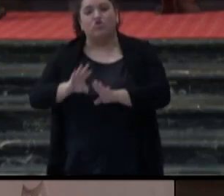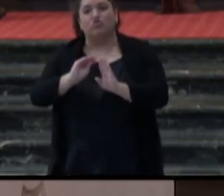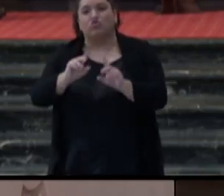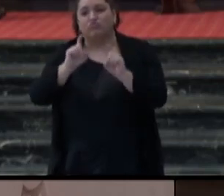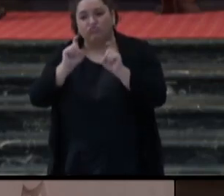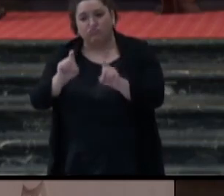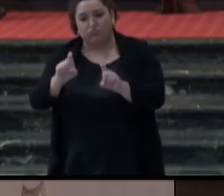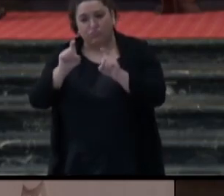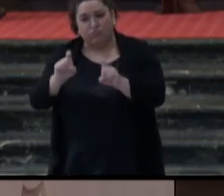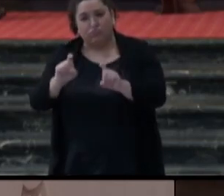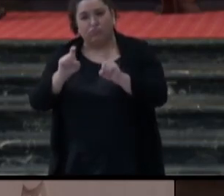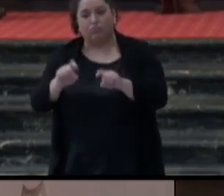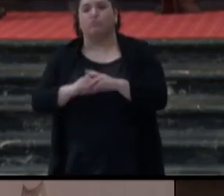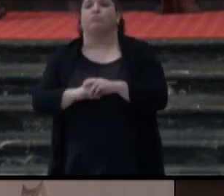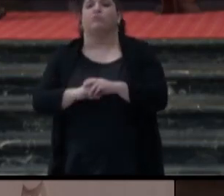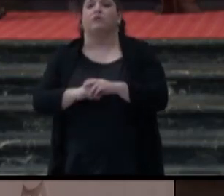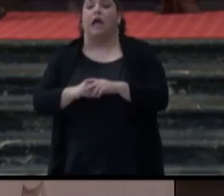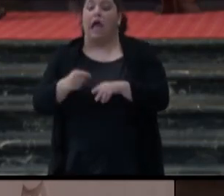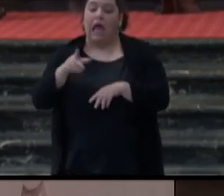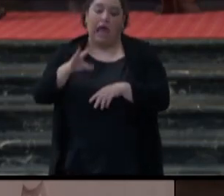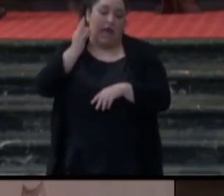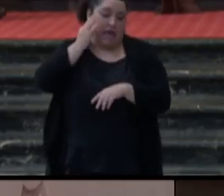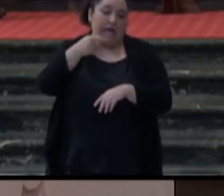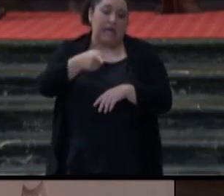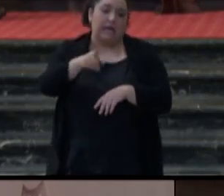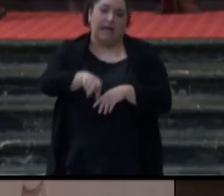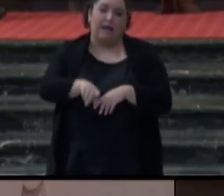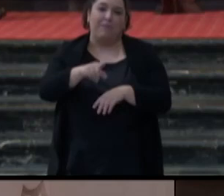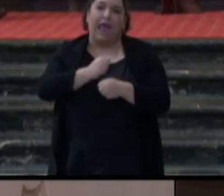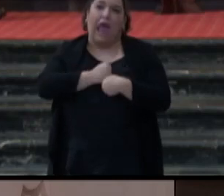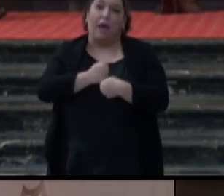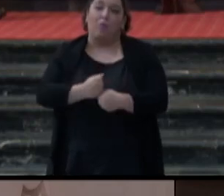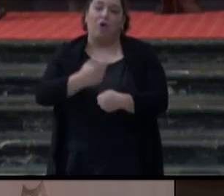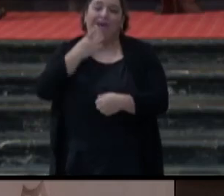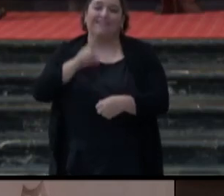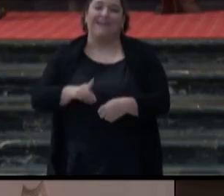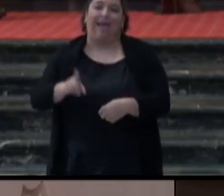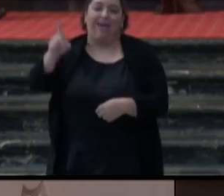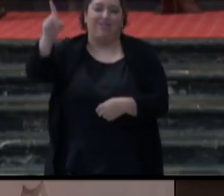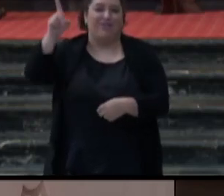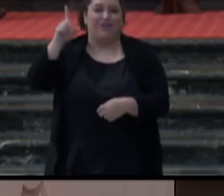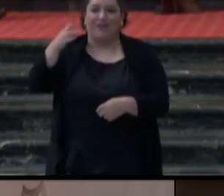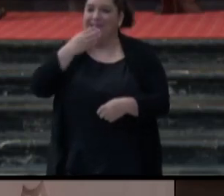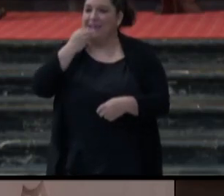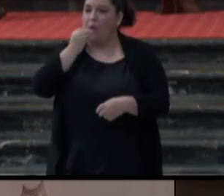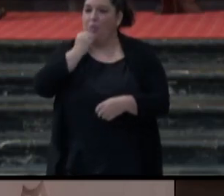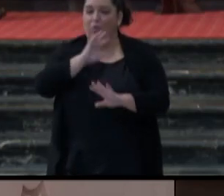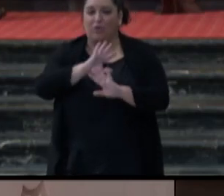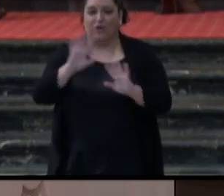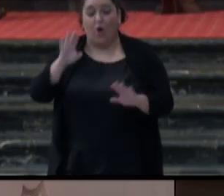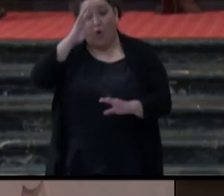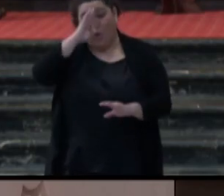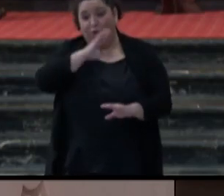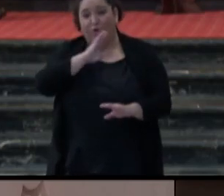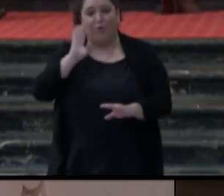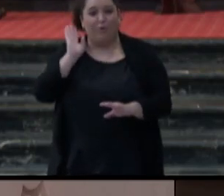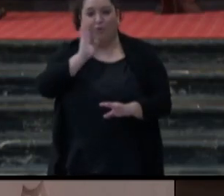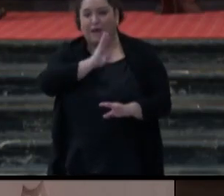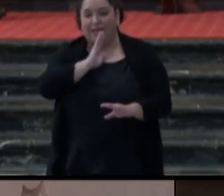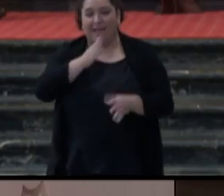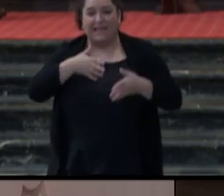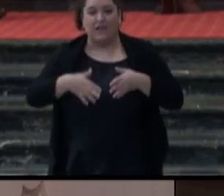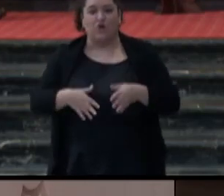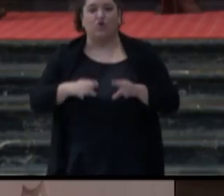hijos a ella también en el amor a Dios Qué bonito es cuando unos padres educan bien a sus